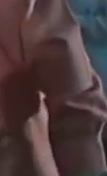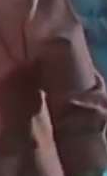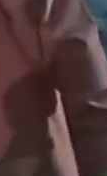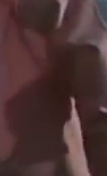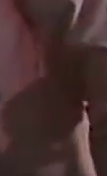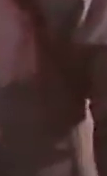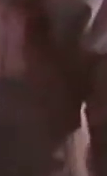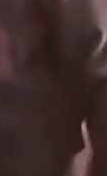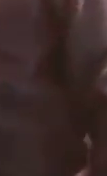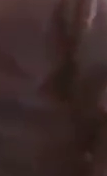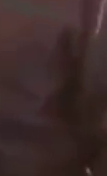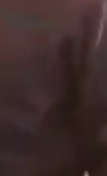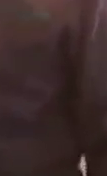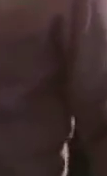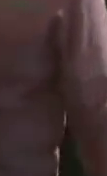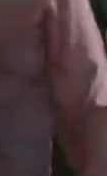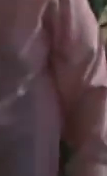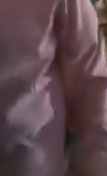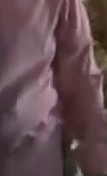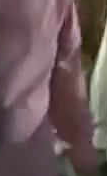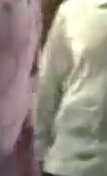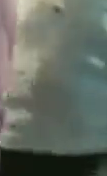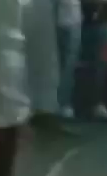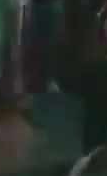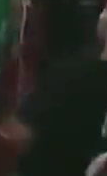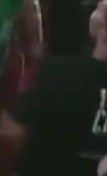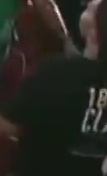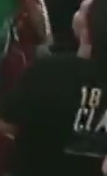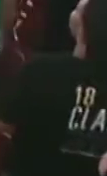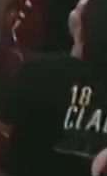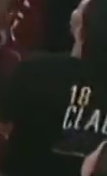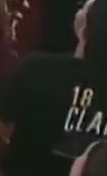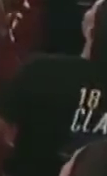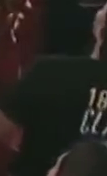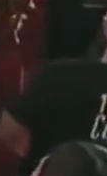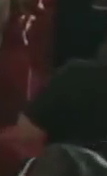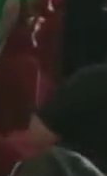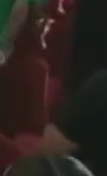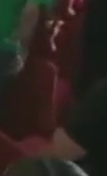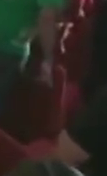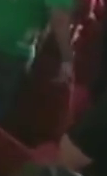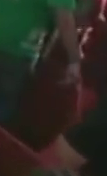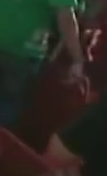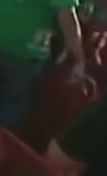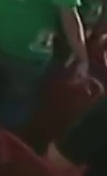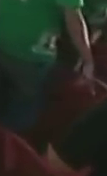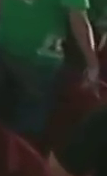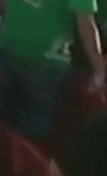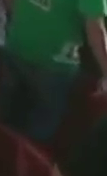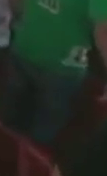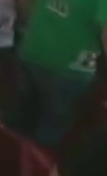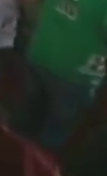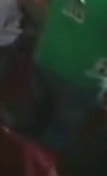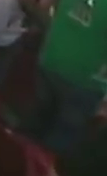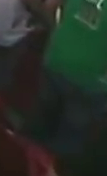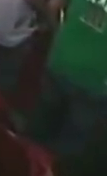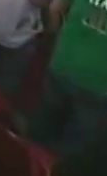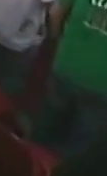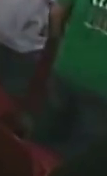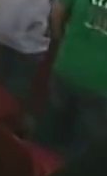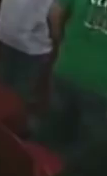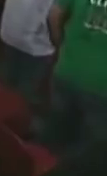en solidaridad en nuestro país. A esta hora llega el jefe de Estado a este